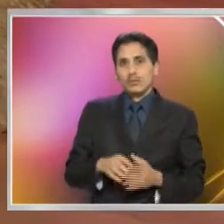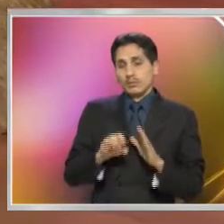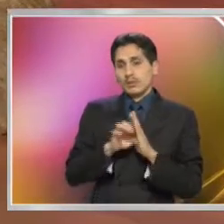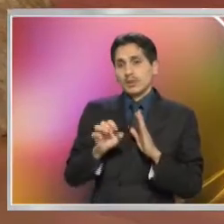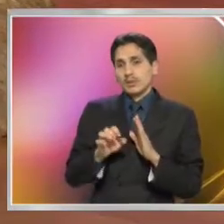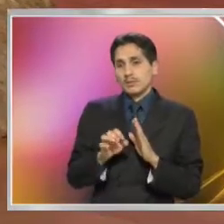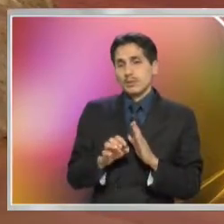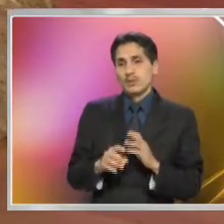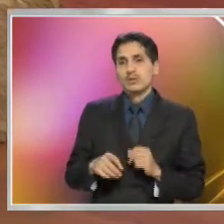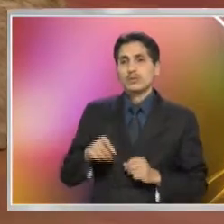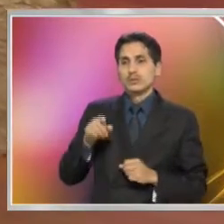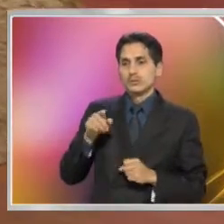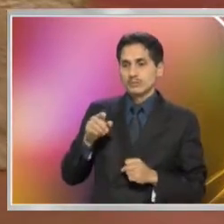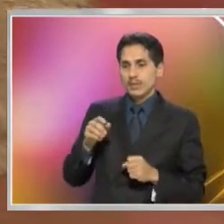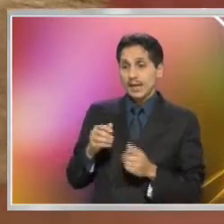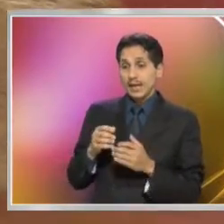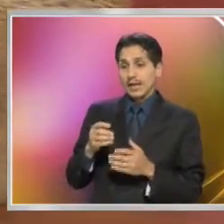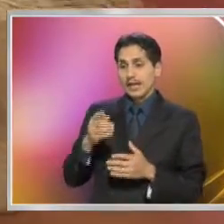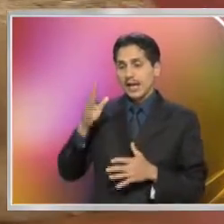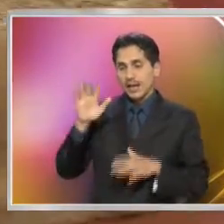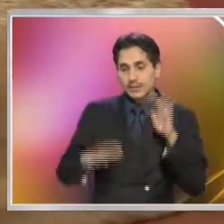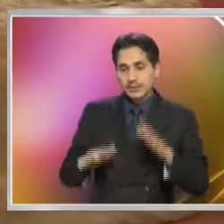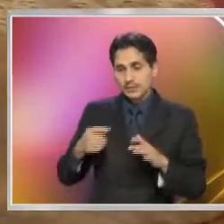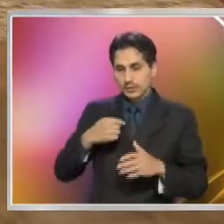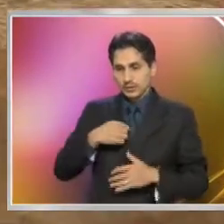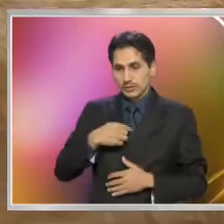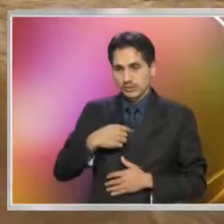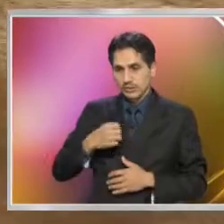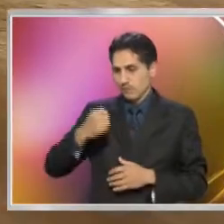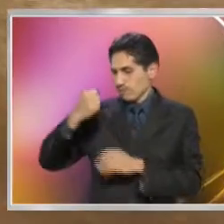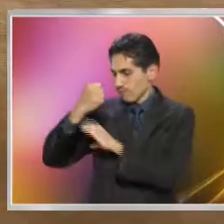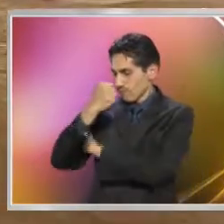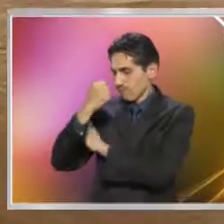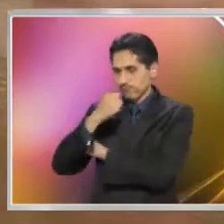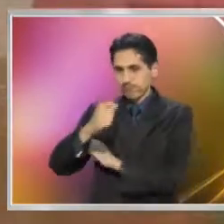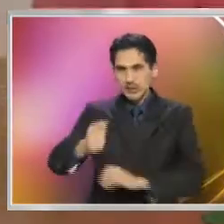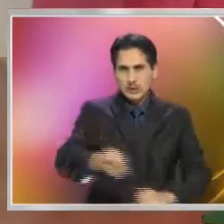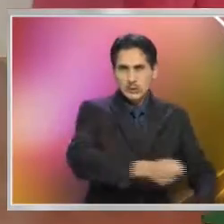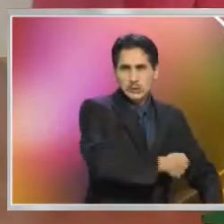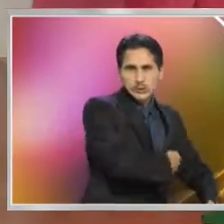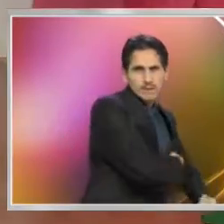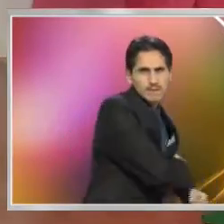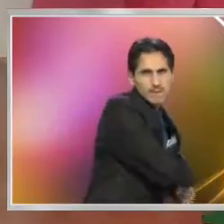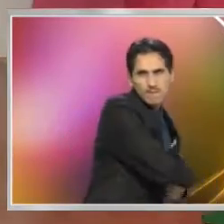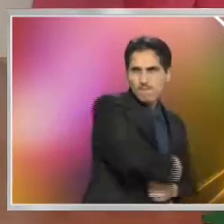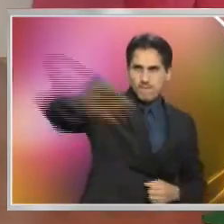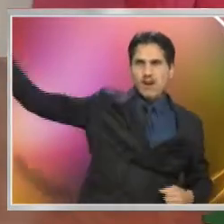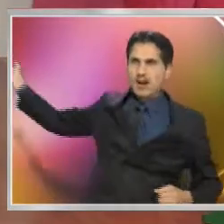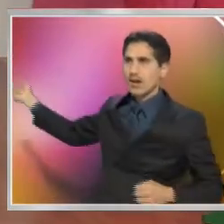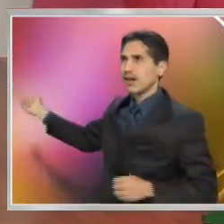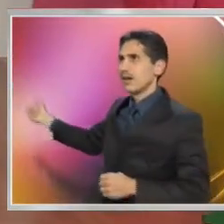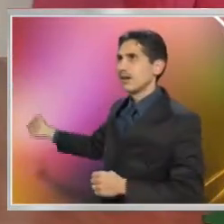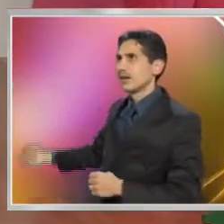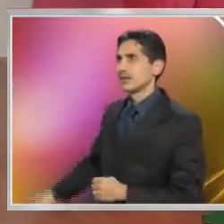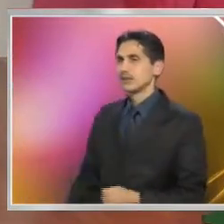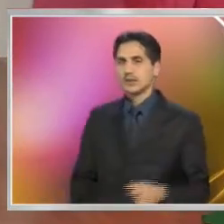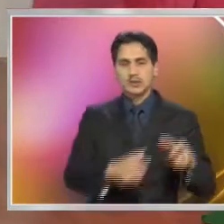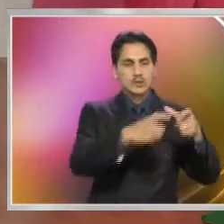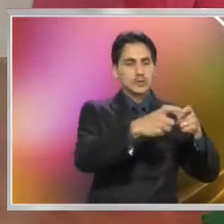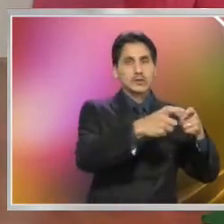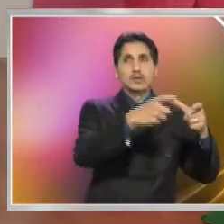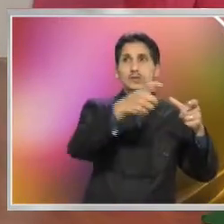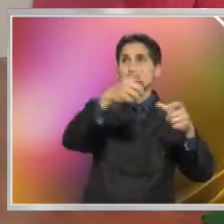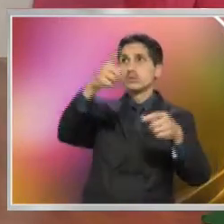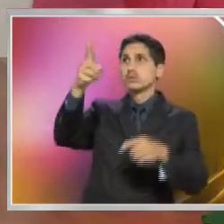a todo lo que dé tu brazo. Sí. Y el También freestyle. depende de ti, entonces. claro. Sí, hay que Es este practicar. binomio, es binomio. Sí, de hecho, Sí está yo mancuerna.